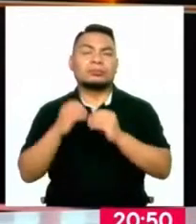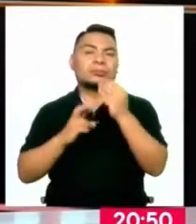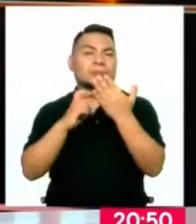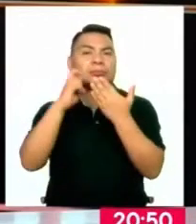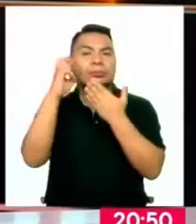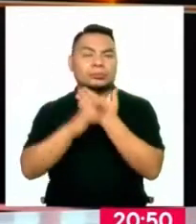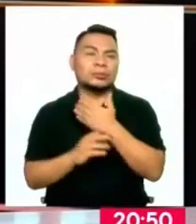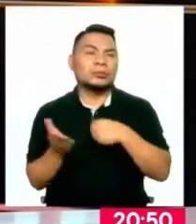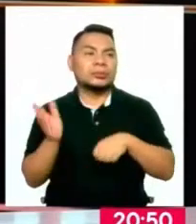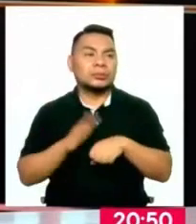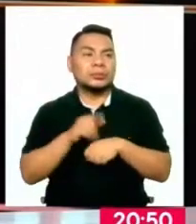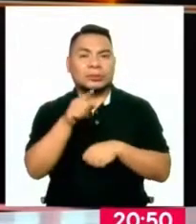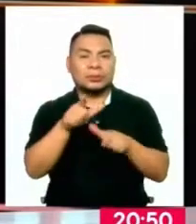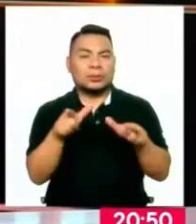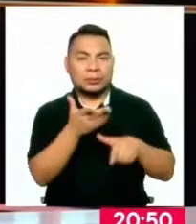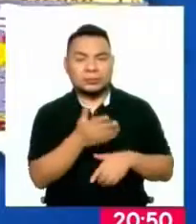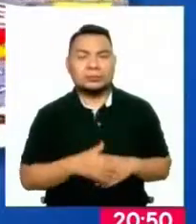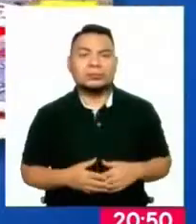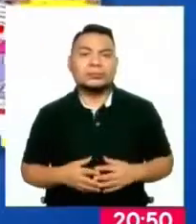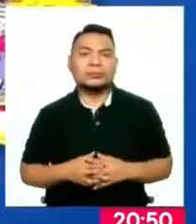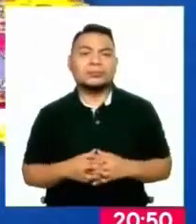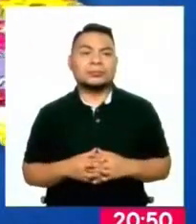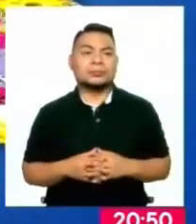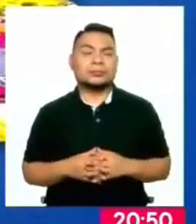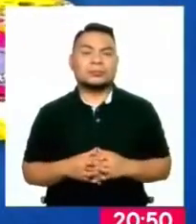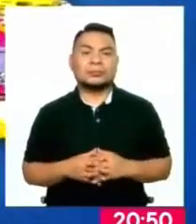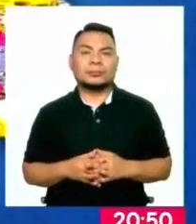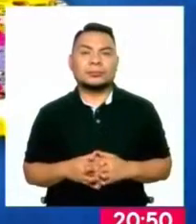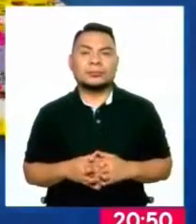proyectos relacionados al sector.